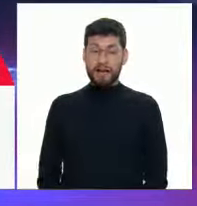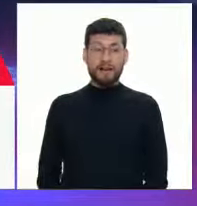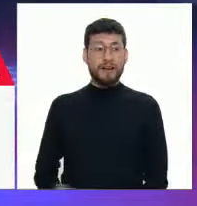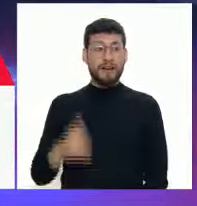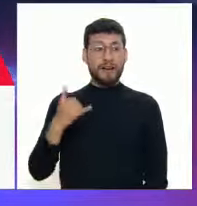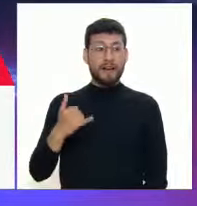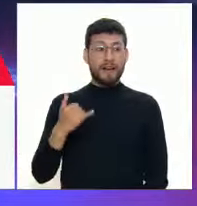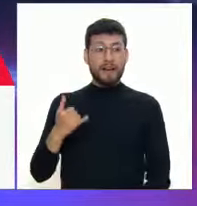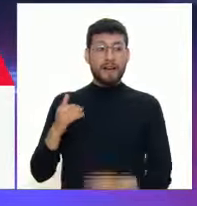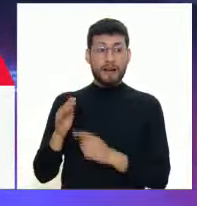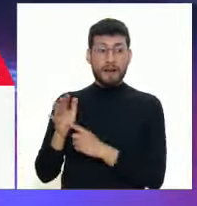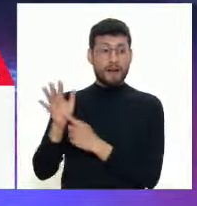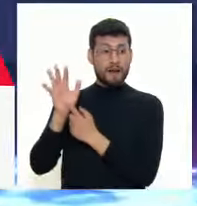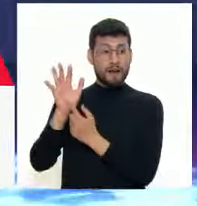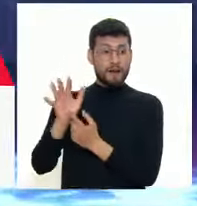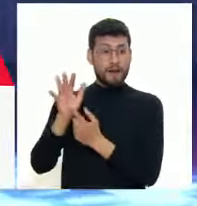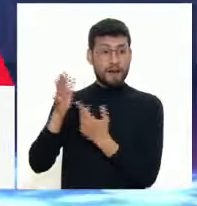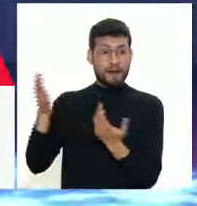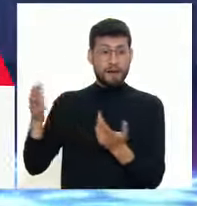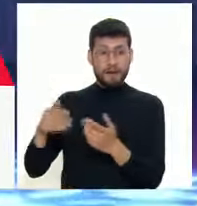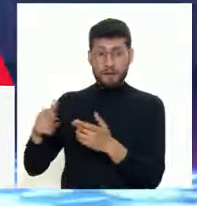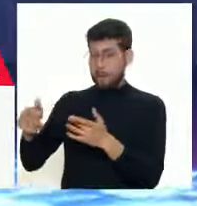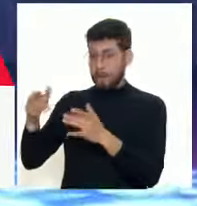Vamos a mostrarles por debajo.